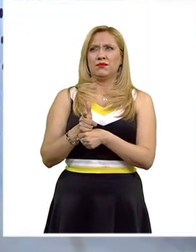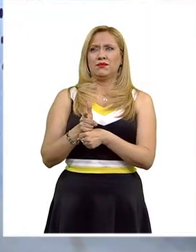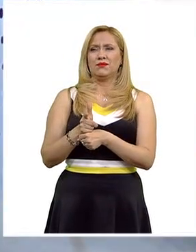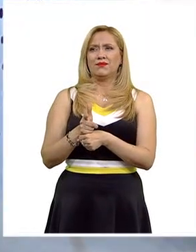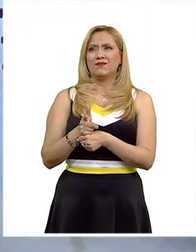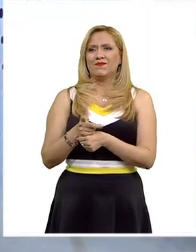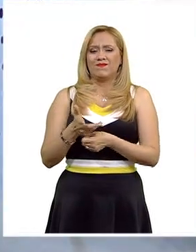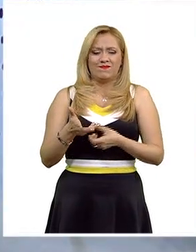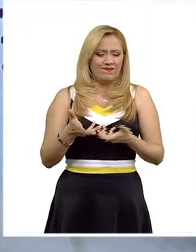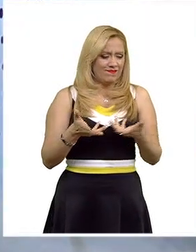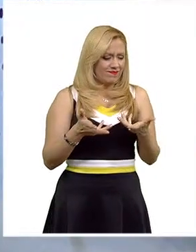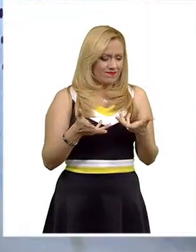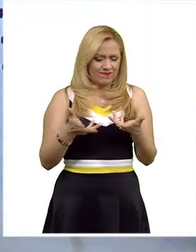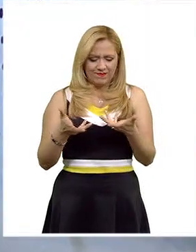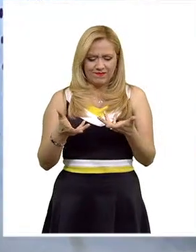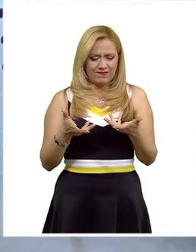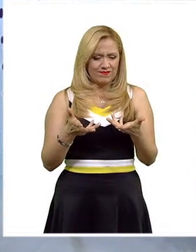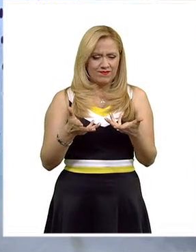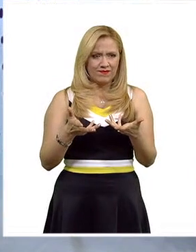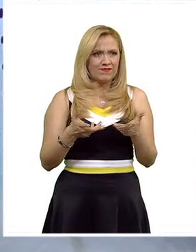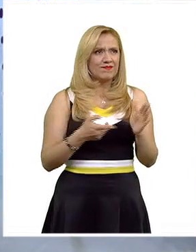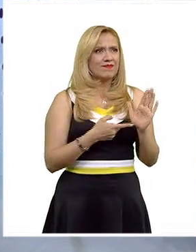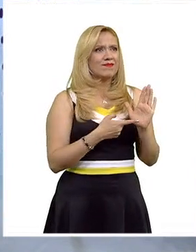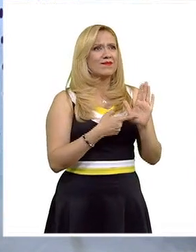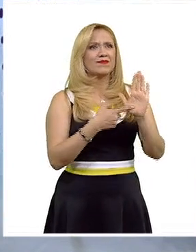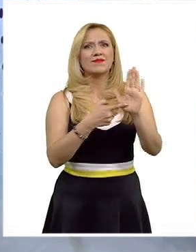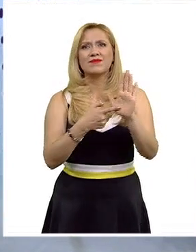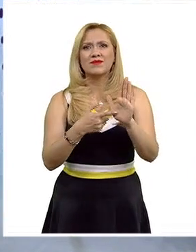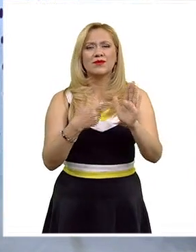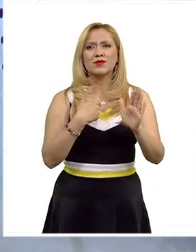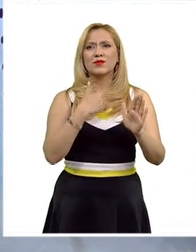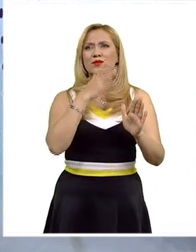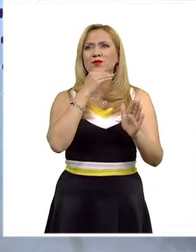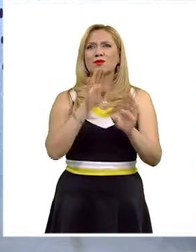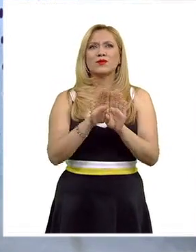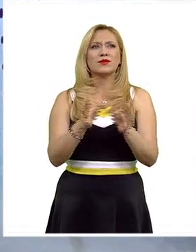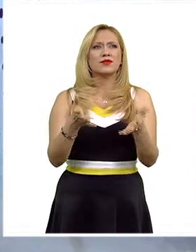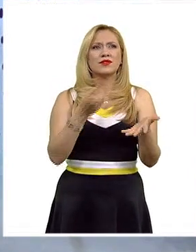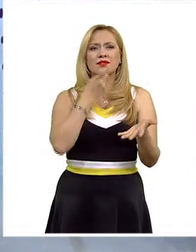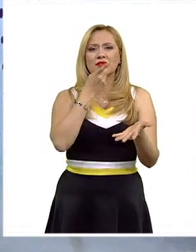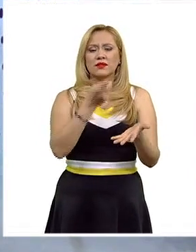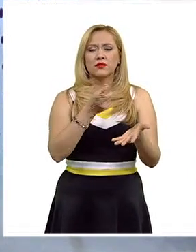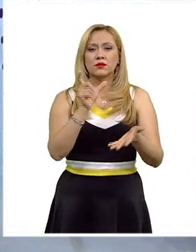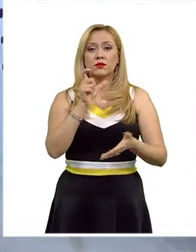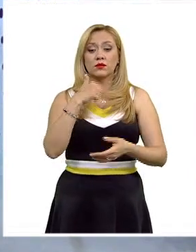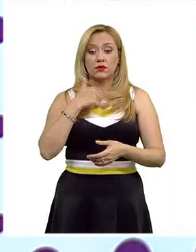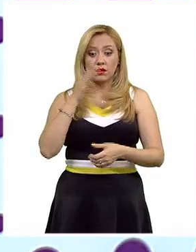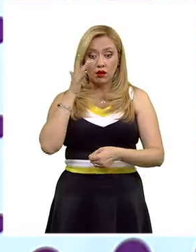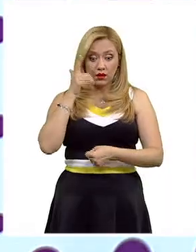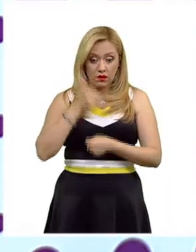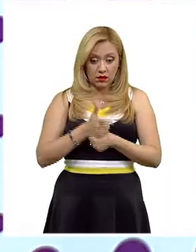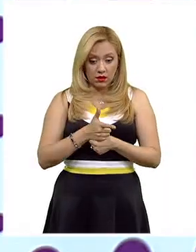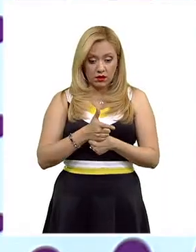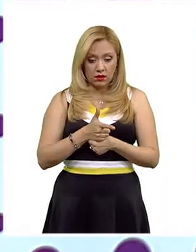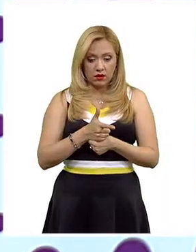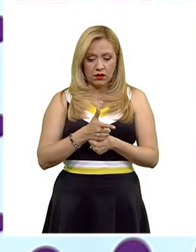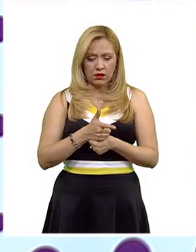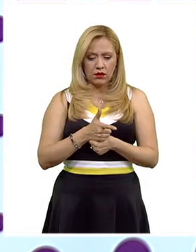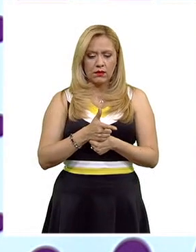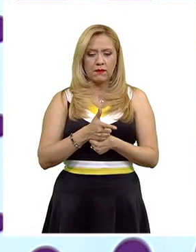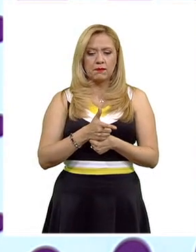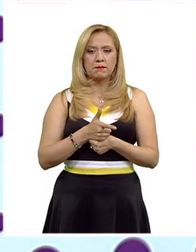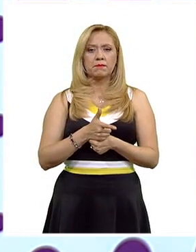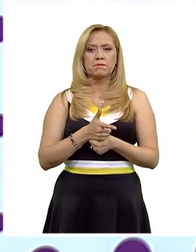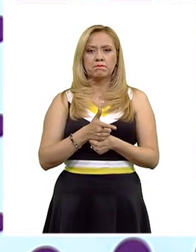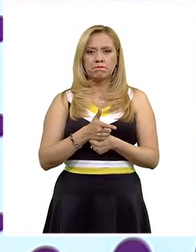las herramientas para problematizar la situación de vida que estás experimentando. Y cuando ya te das cuenta y al mismo tiempo